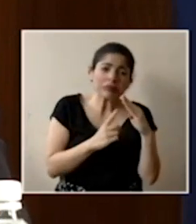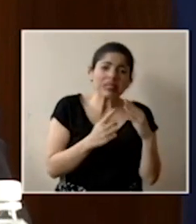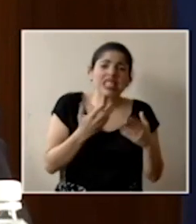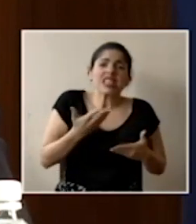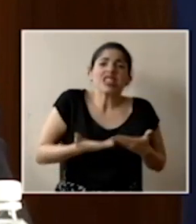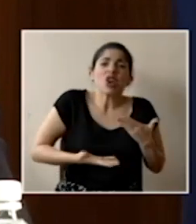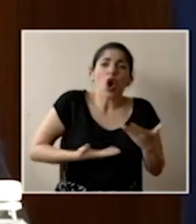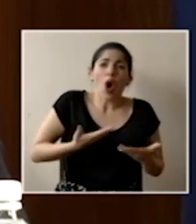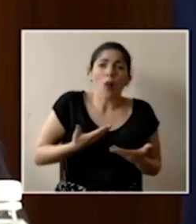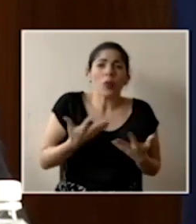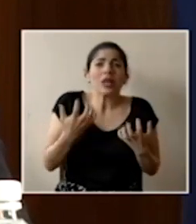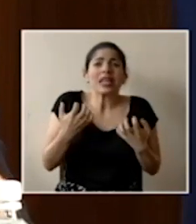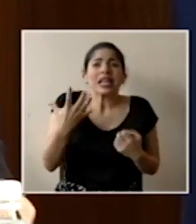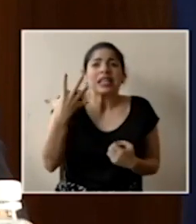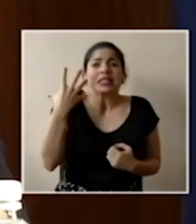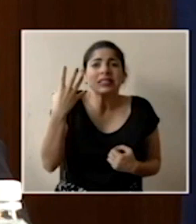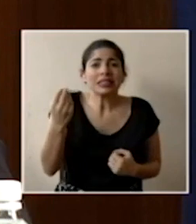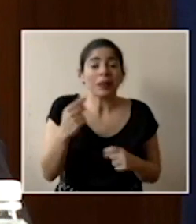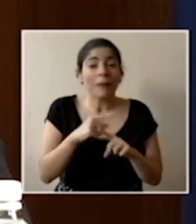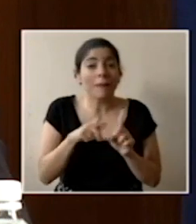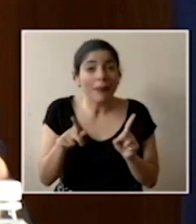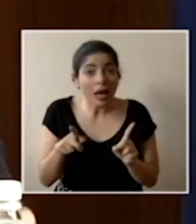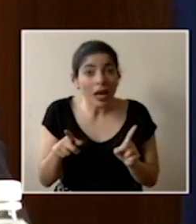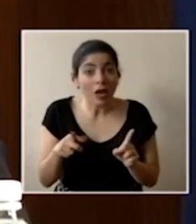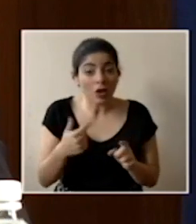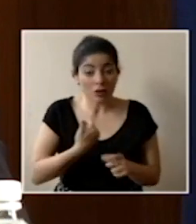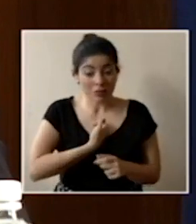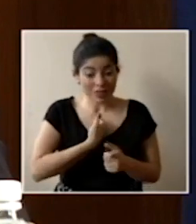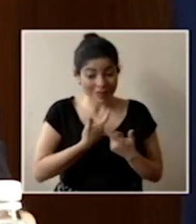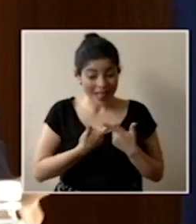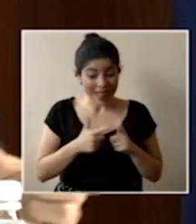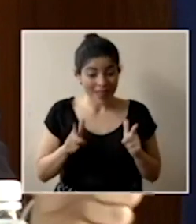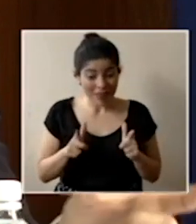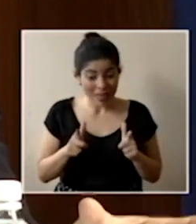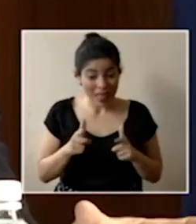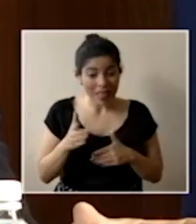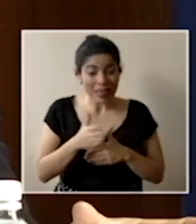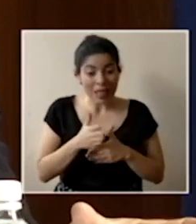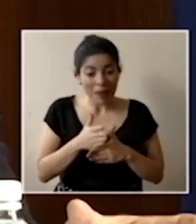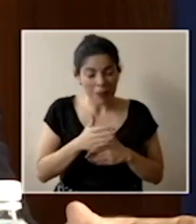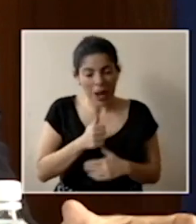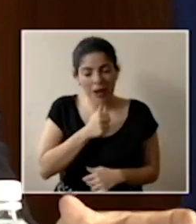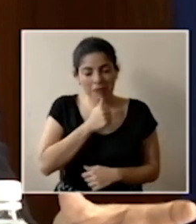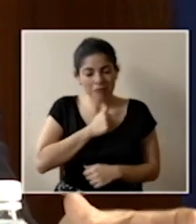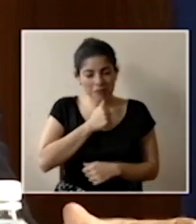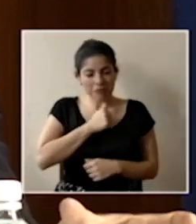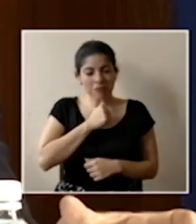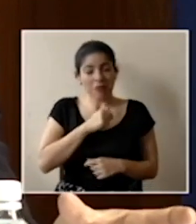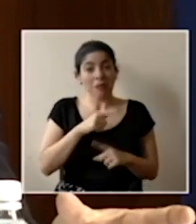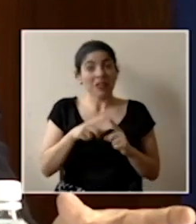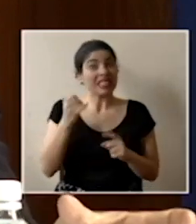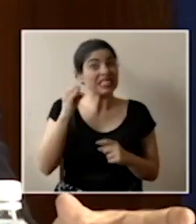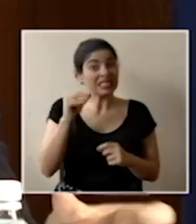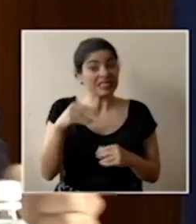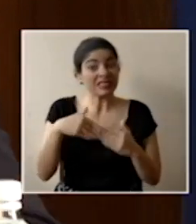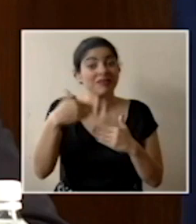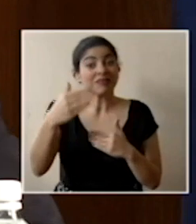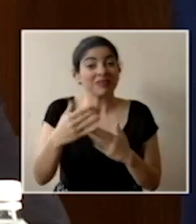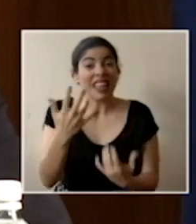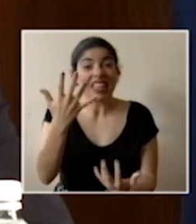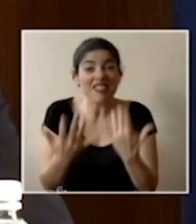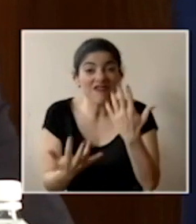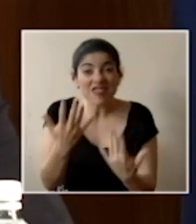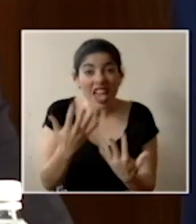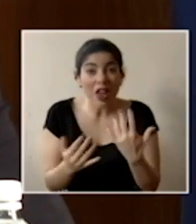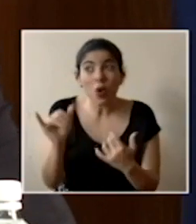salir, pero la alternativa de tener una libertad temporal seguido por el infierno que están viviendo otros